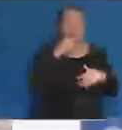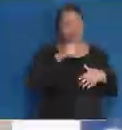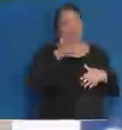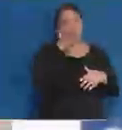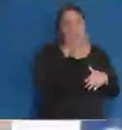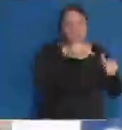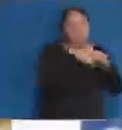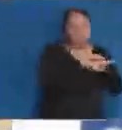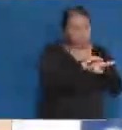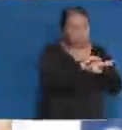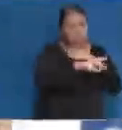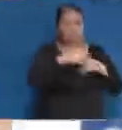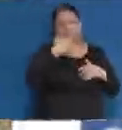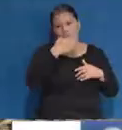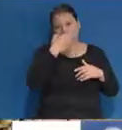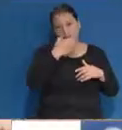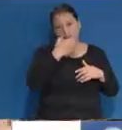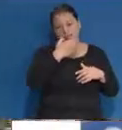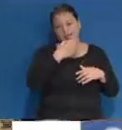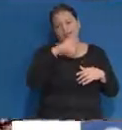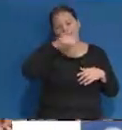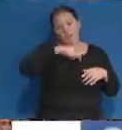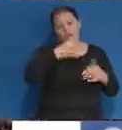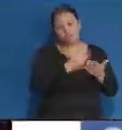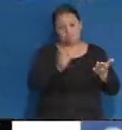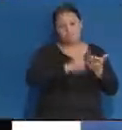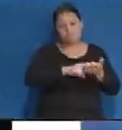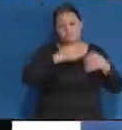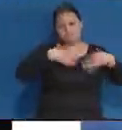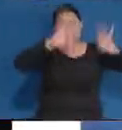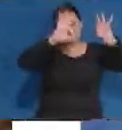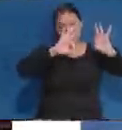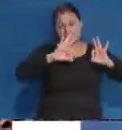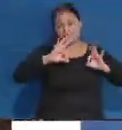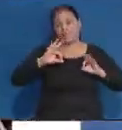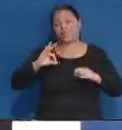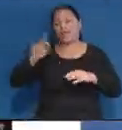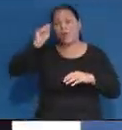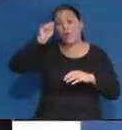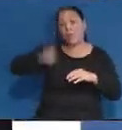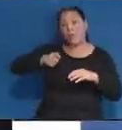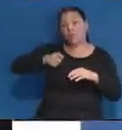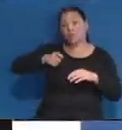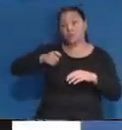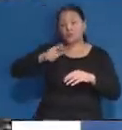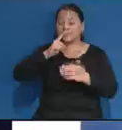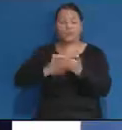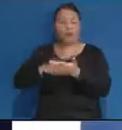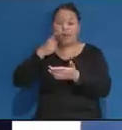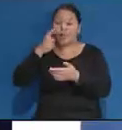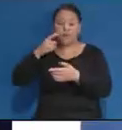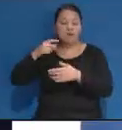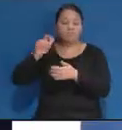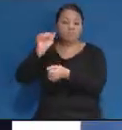en Tunuyán y milagrosamente logró recuperarse. En la audiencia en la que se resolvió que el hombre continúe preso, Lucero